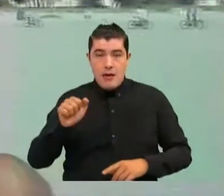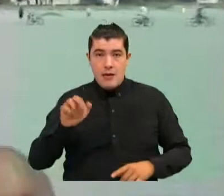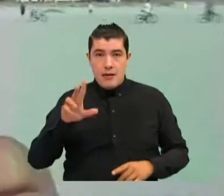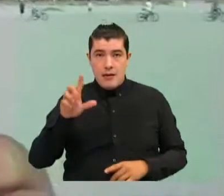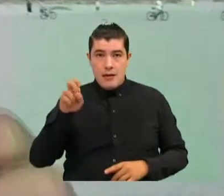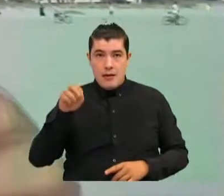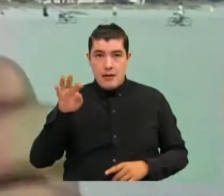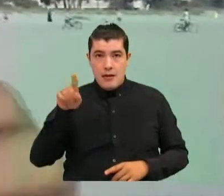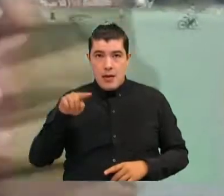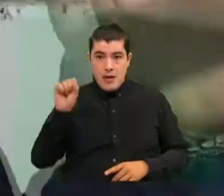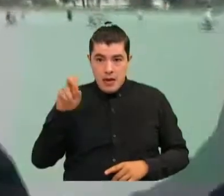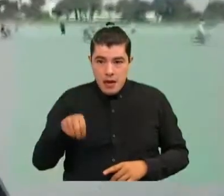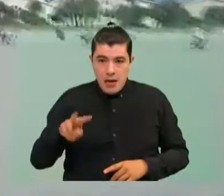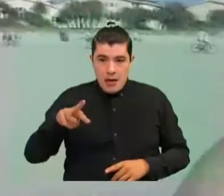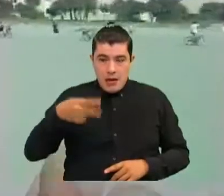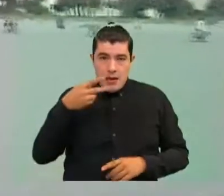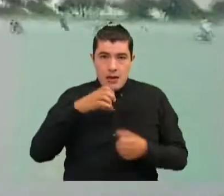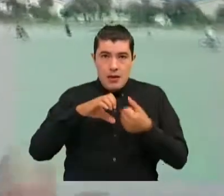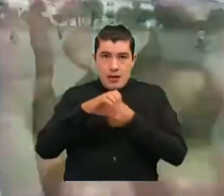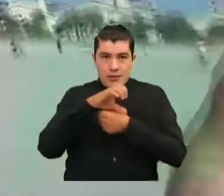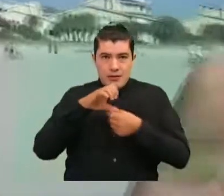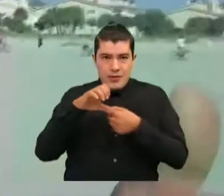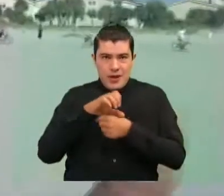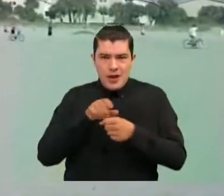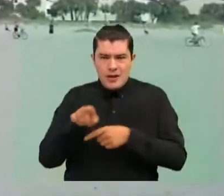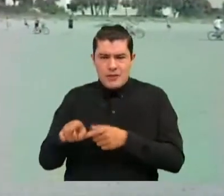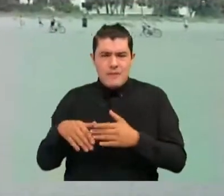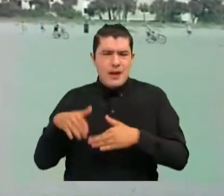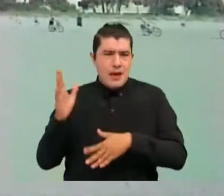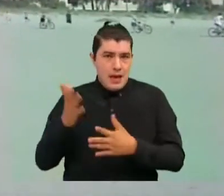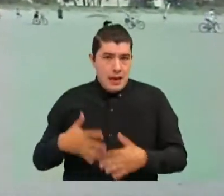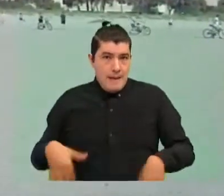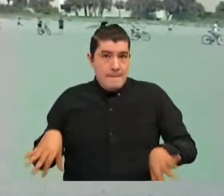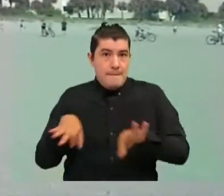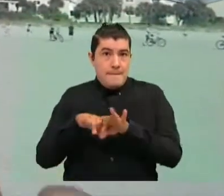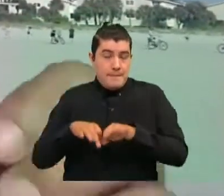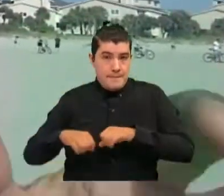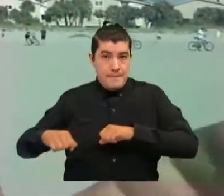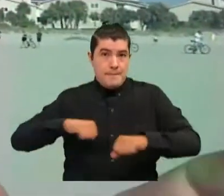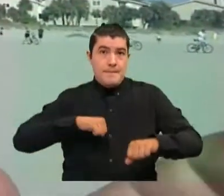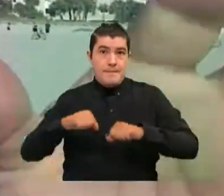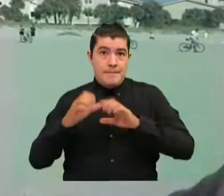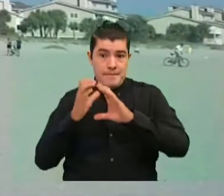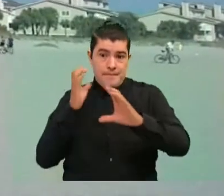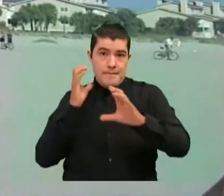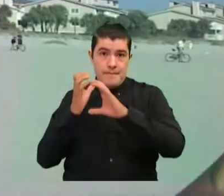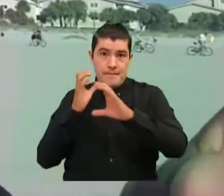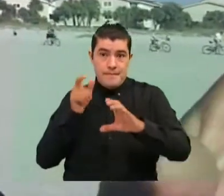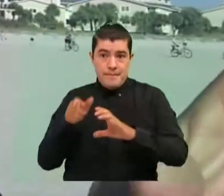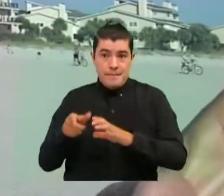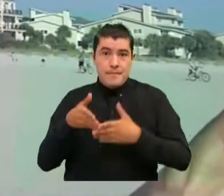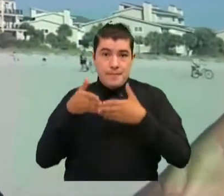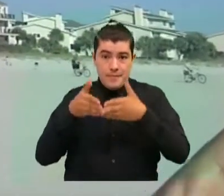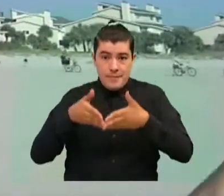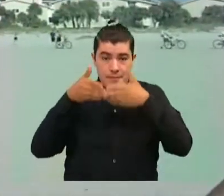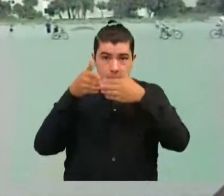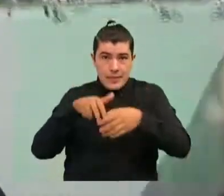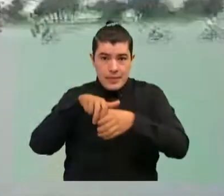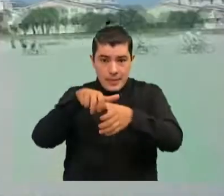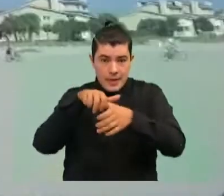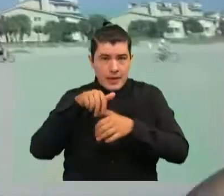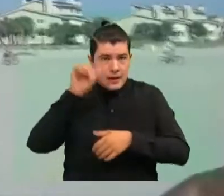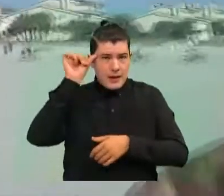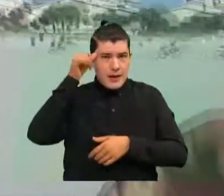es la segunda ciudad portuaria después de Hong Kong, la más importante en el movimiento de containers. Recordemos que a nivel internacional,